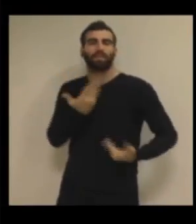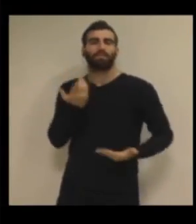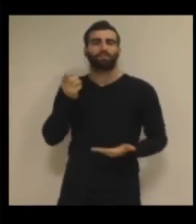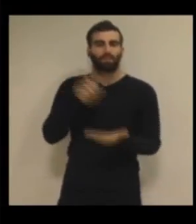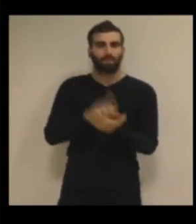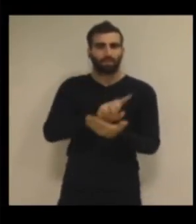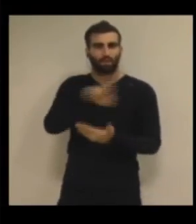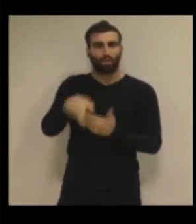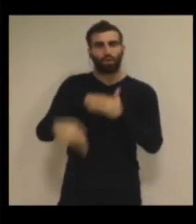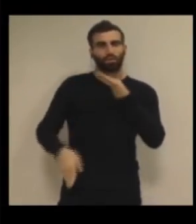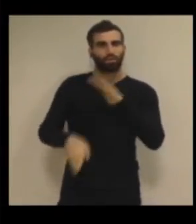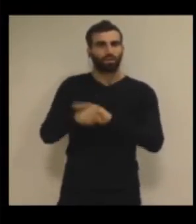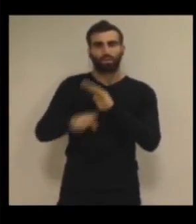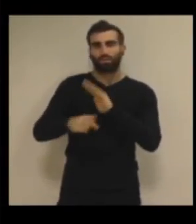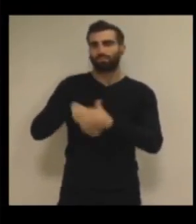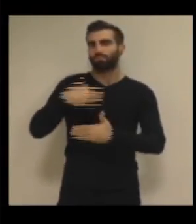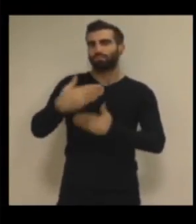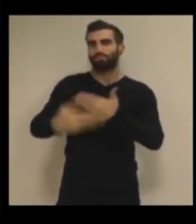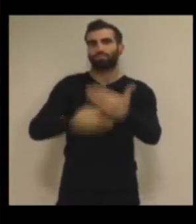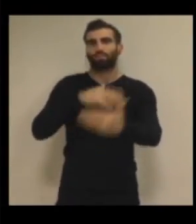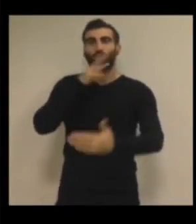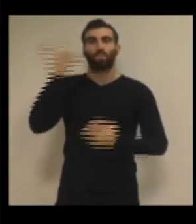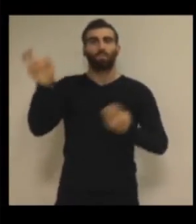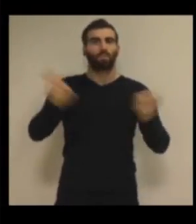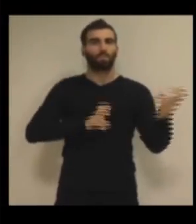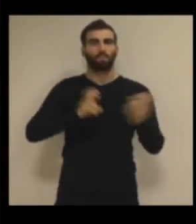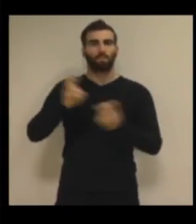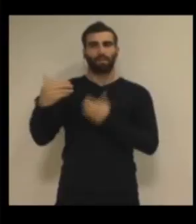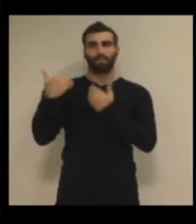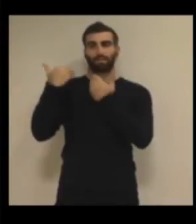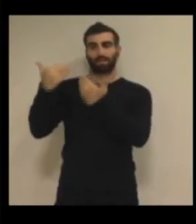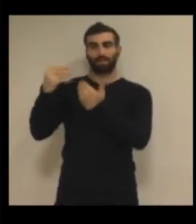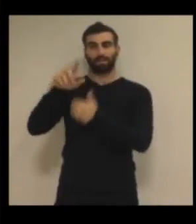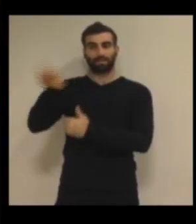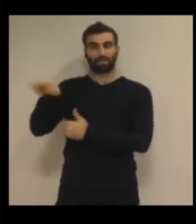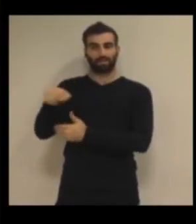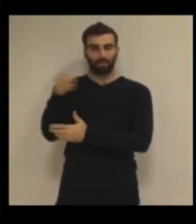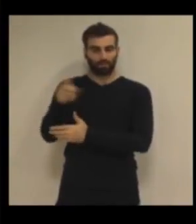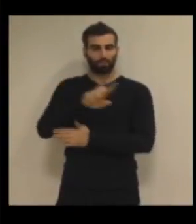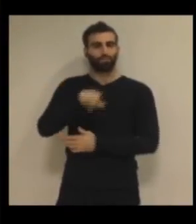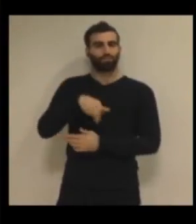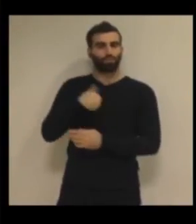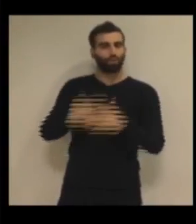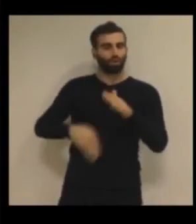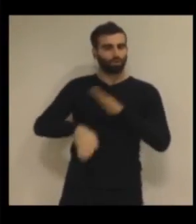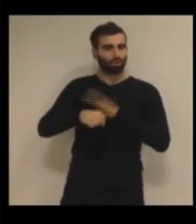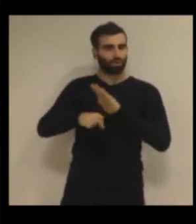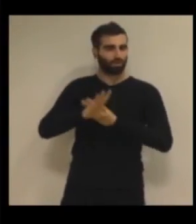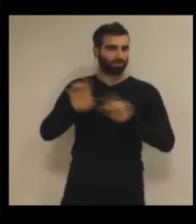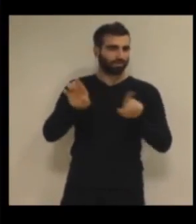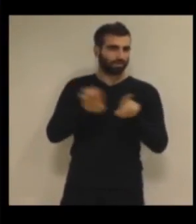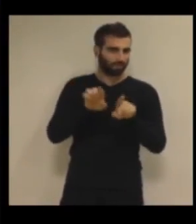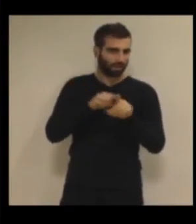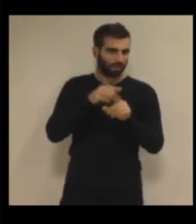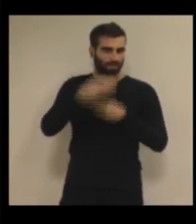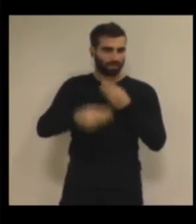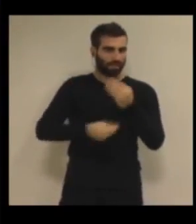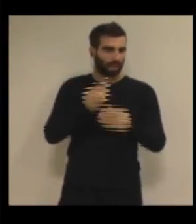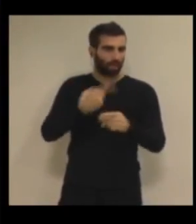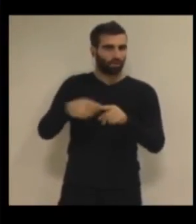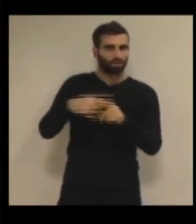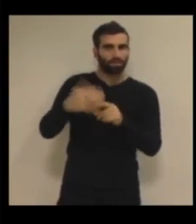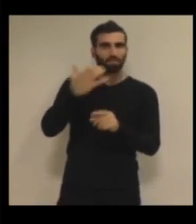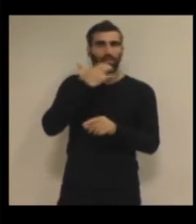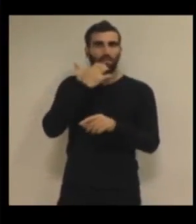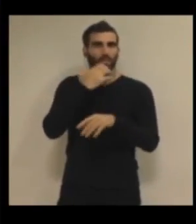muchos años y que sigan viniendo mucho, porque gracias a ellos podremos hacer muchas las mismas cosas y cada vez más. Ministerio de